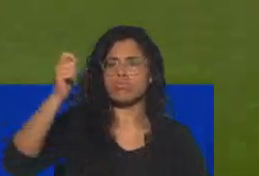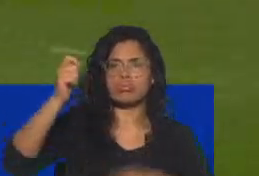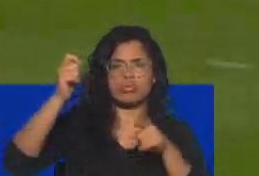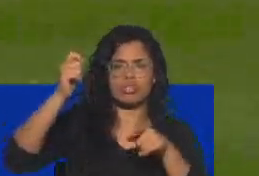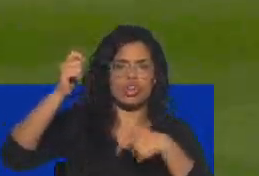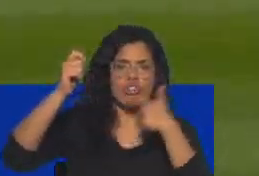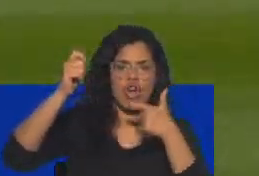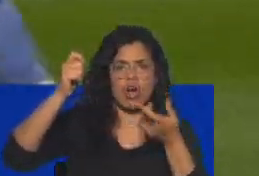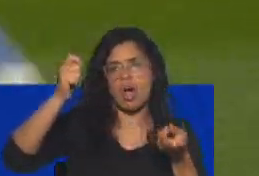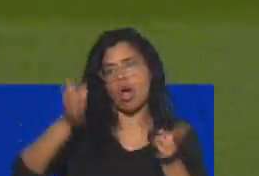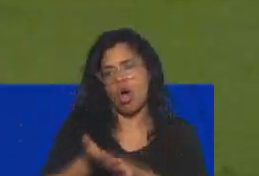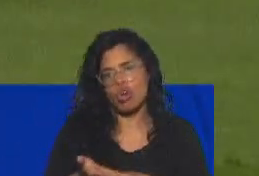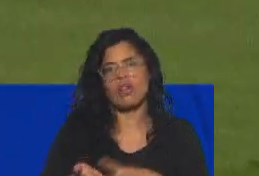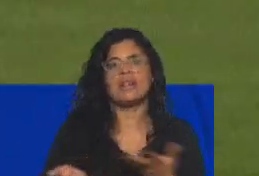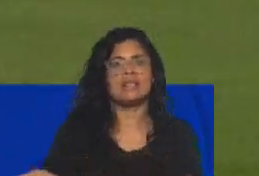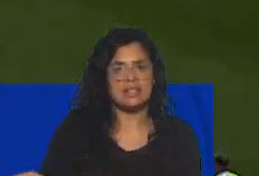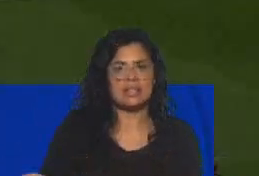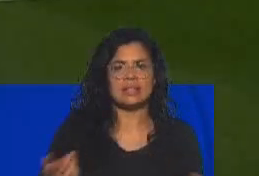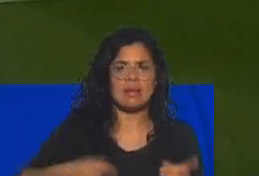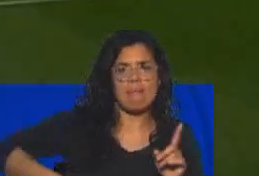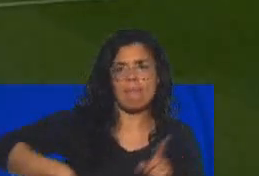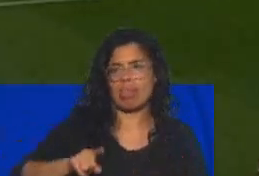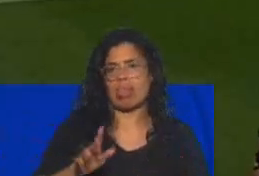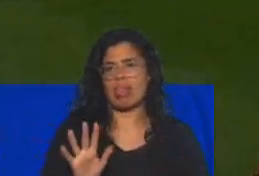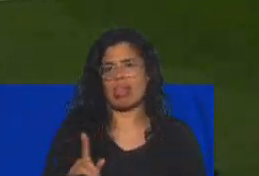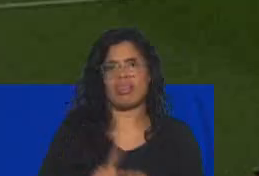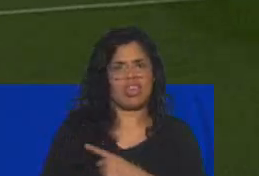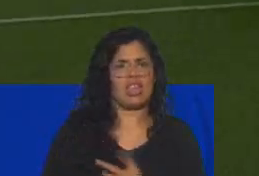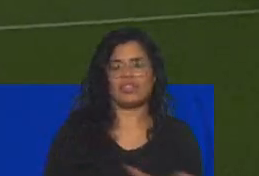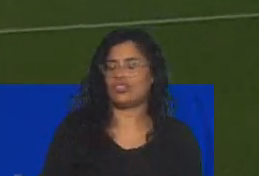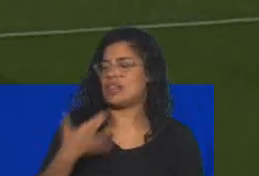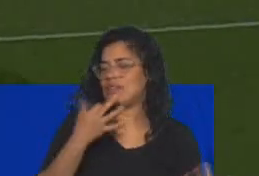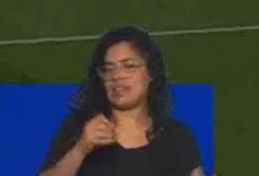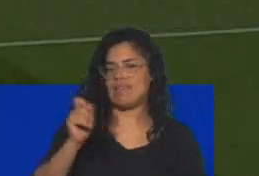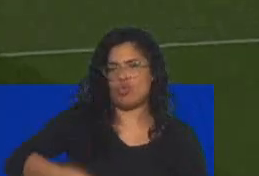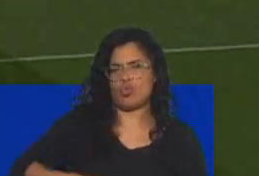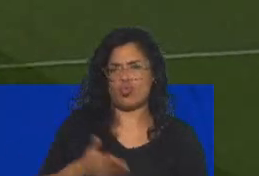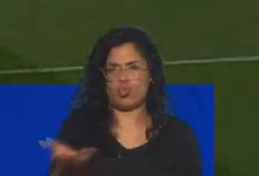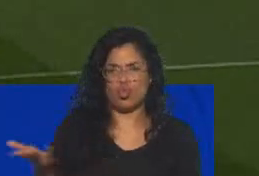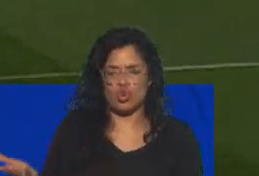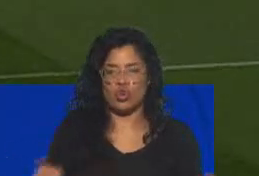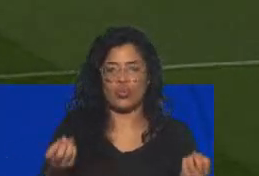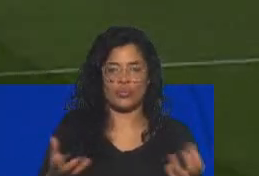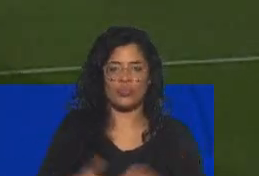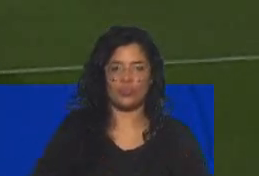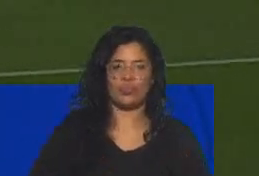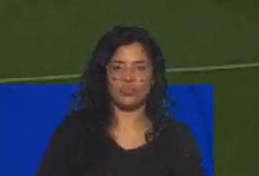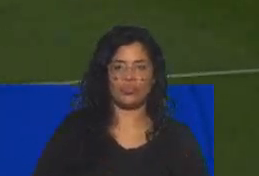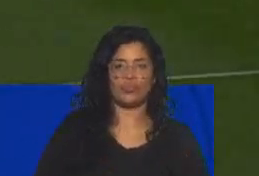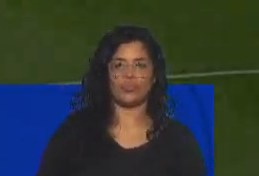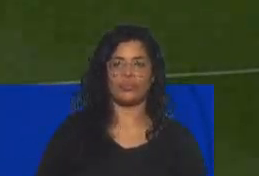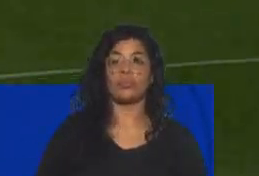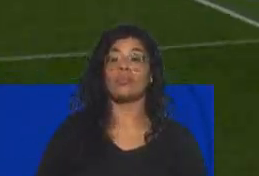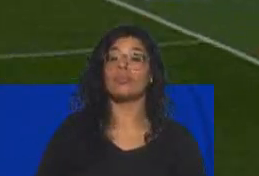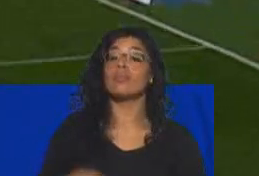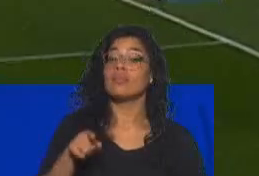jugar un clásico e ir con esa plancha directa para invitar al árbitro a decir: Nico Ramírez, no tengas ningún inconveniente, porque